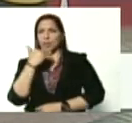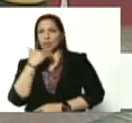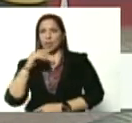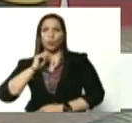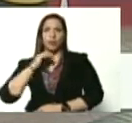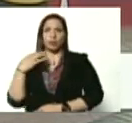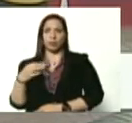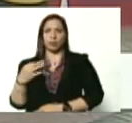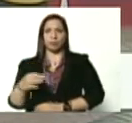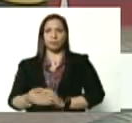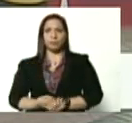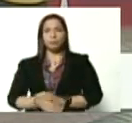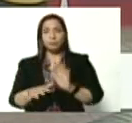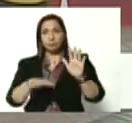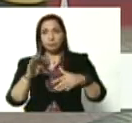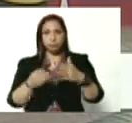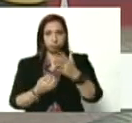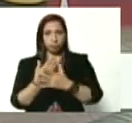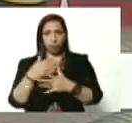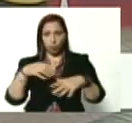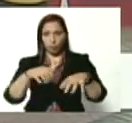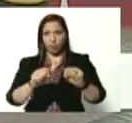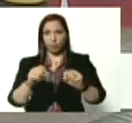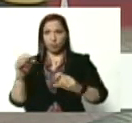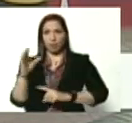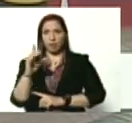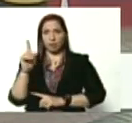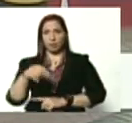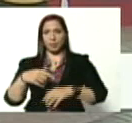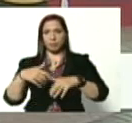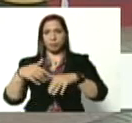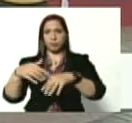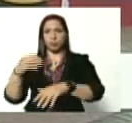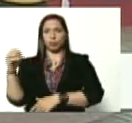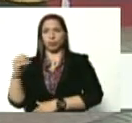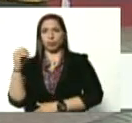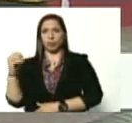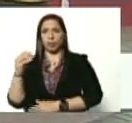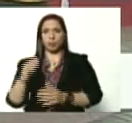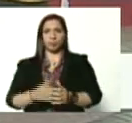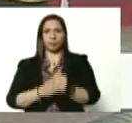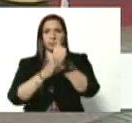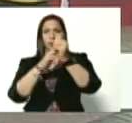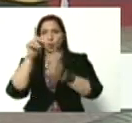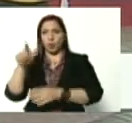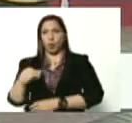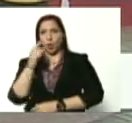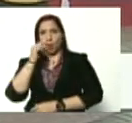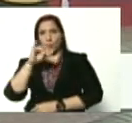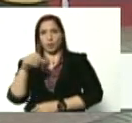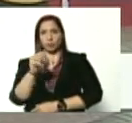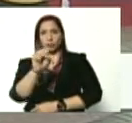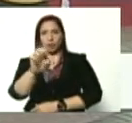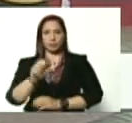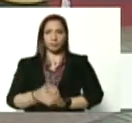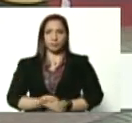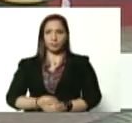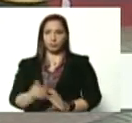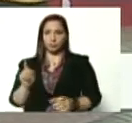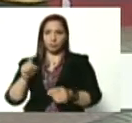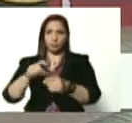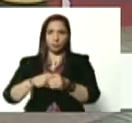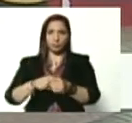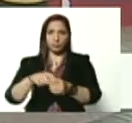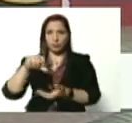14 de mayo ocupación de caracas el ejército de oriente liderado por el general josé francisco bermúdez entra a la ciudad de